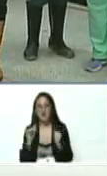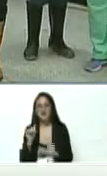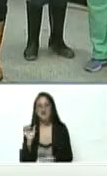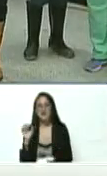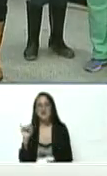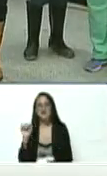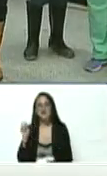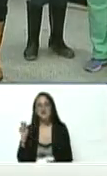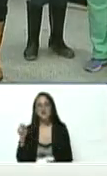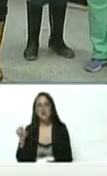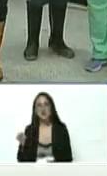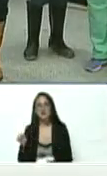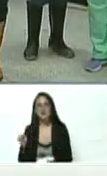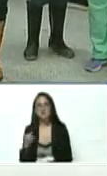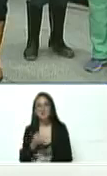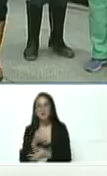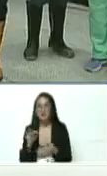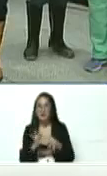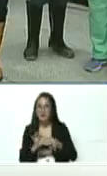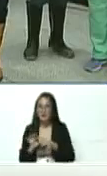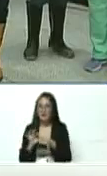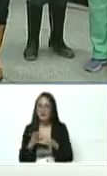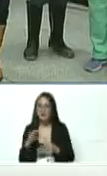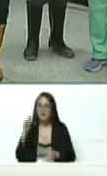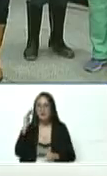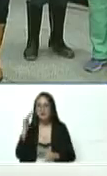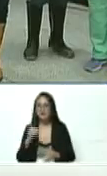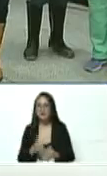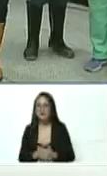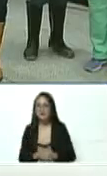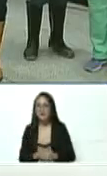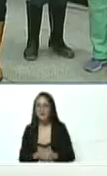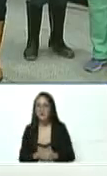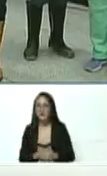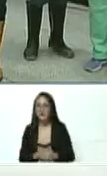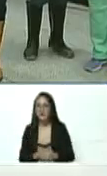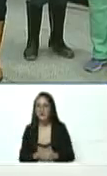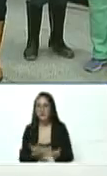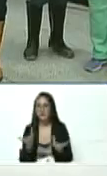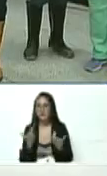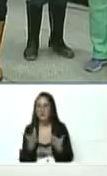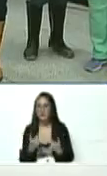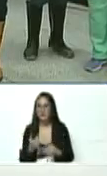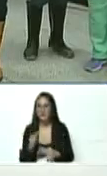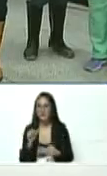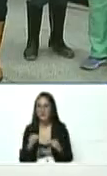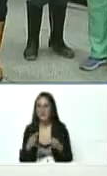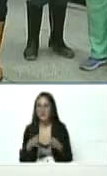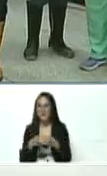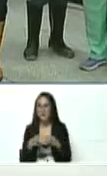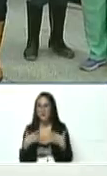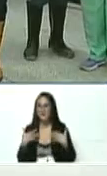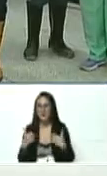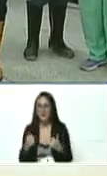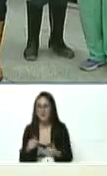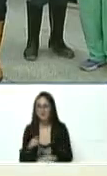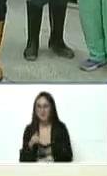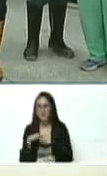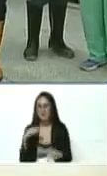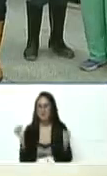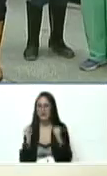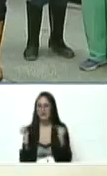Guzmán, en perfecta unión cívico-militar. Jason, cuéntame cómo van las bricomiles de salud en el estado